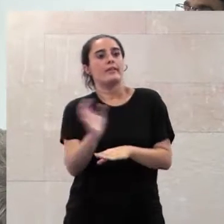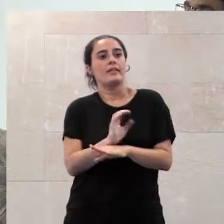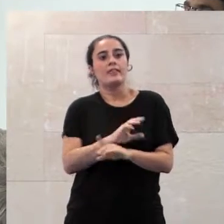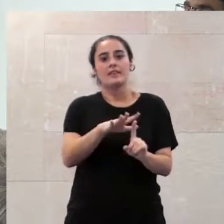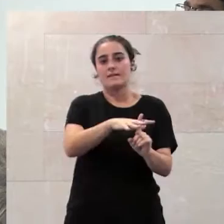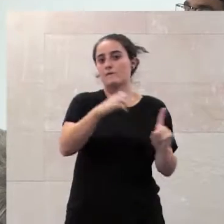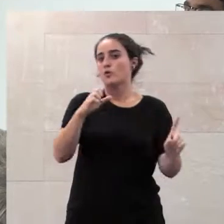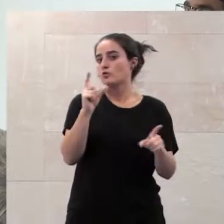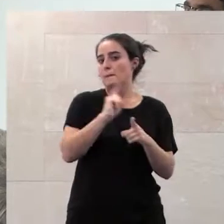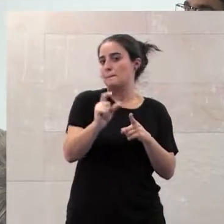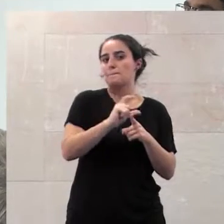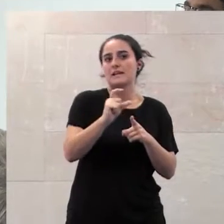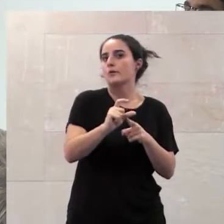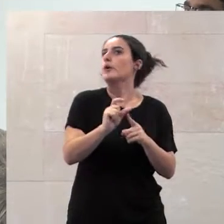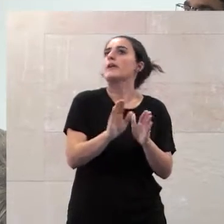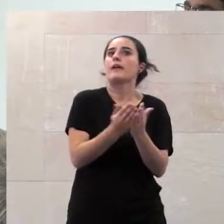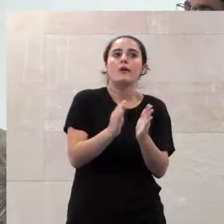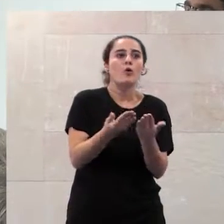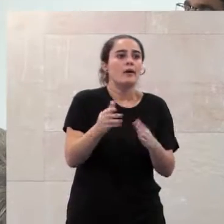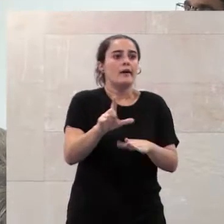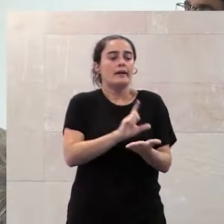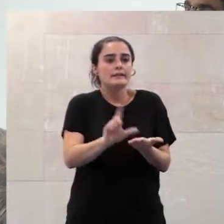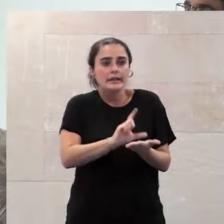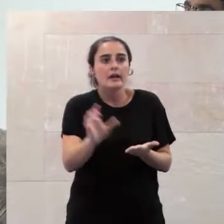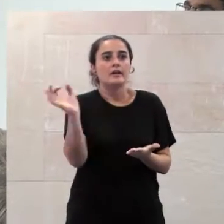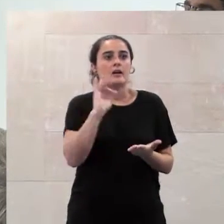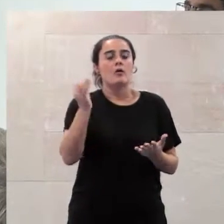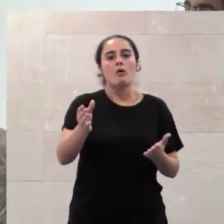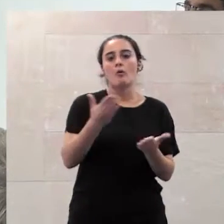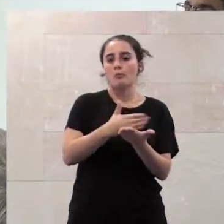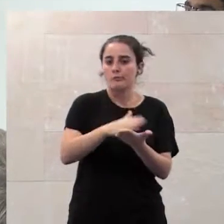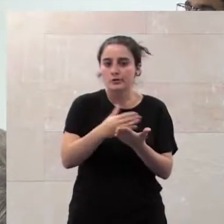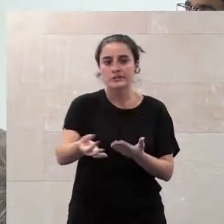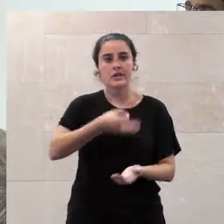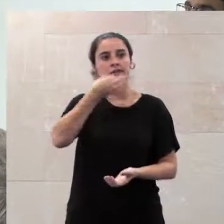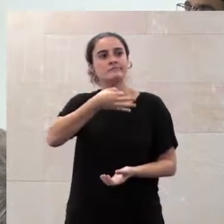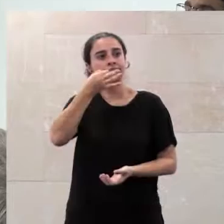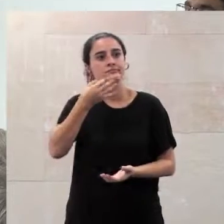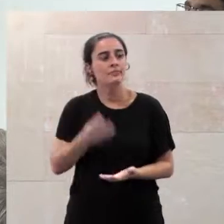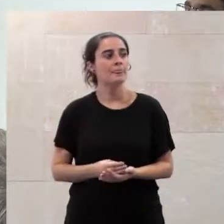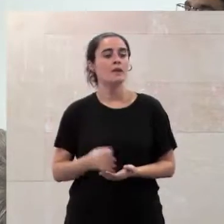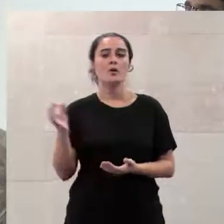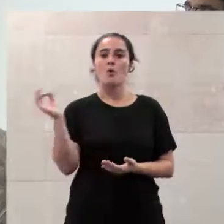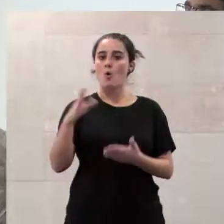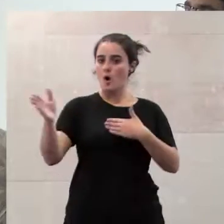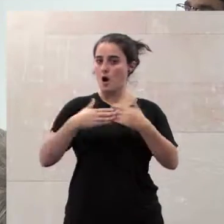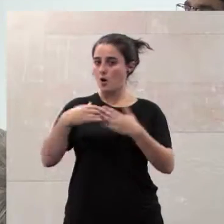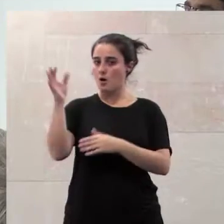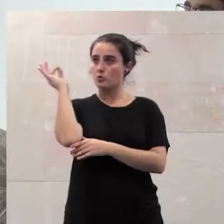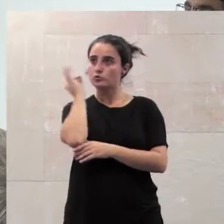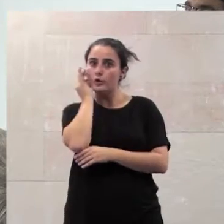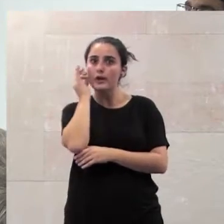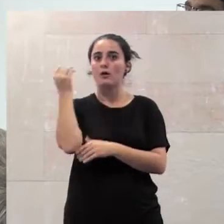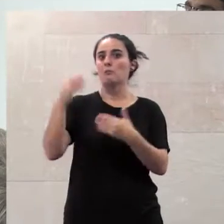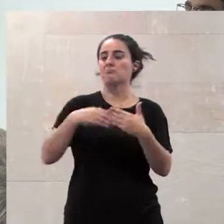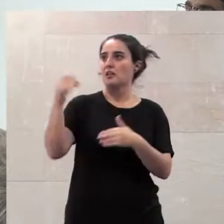una película basada en una obra literaria, un recital de poesía o la presencia de una autora o de